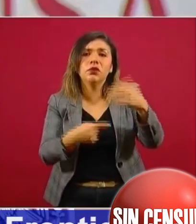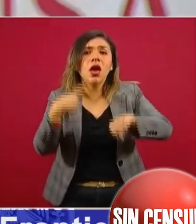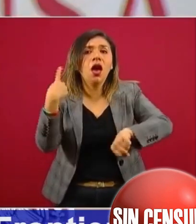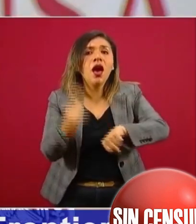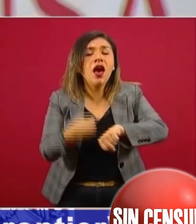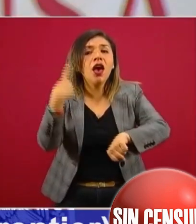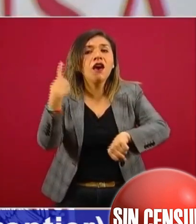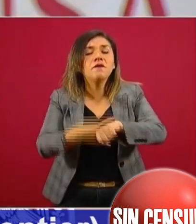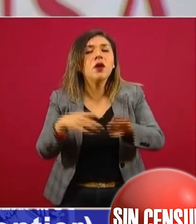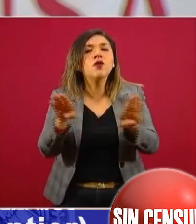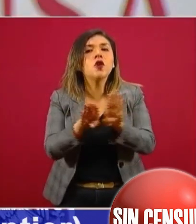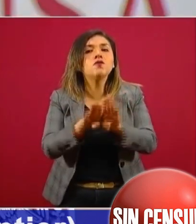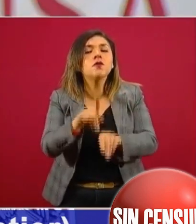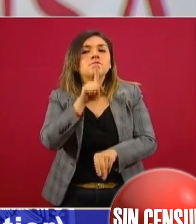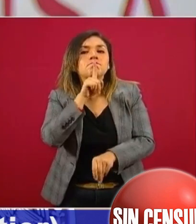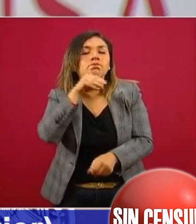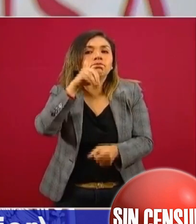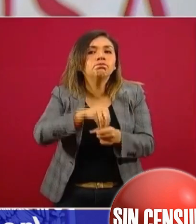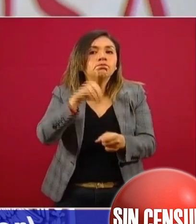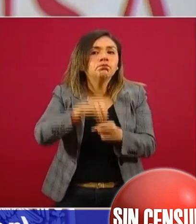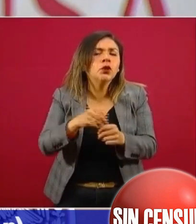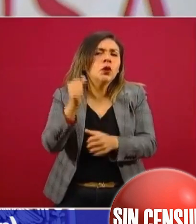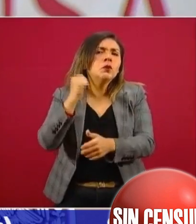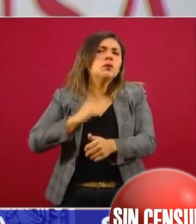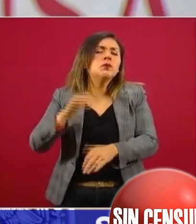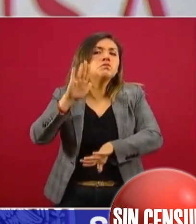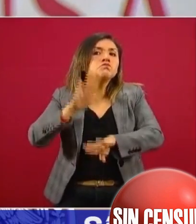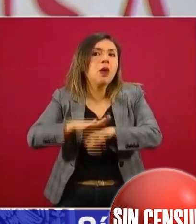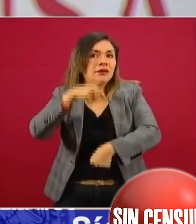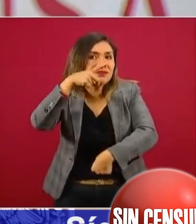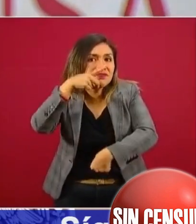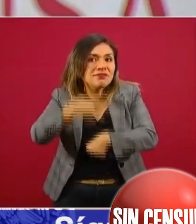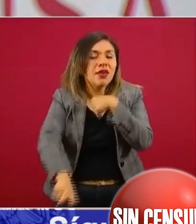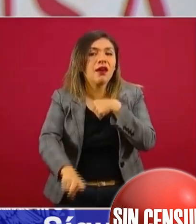silenciosas más dañinas,